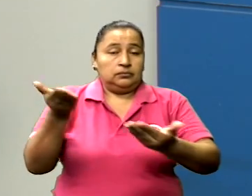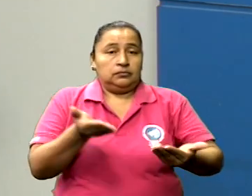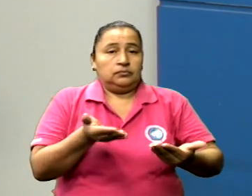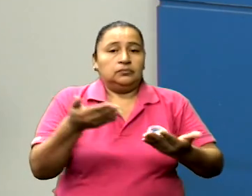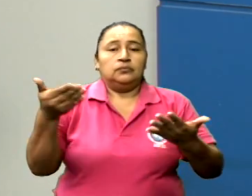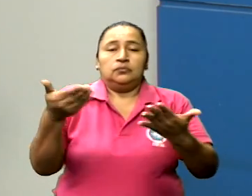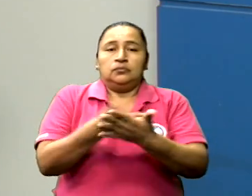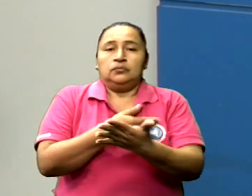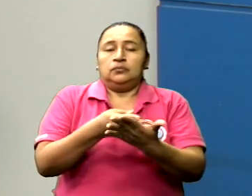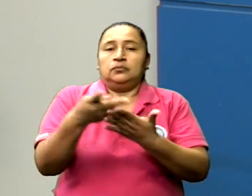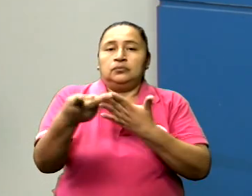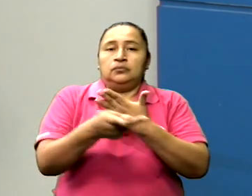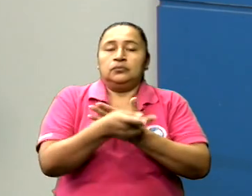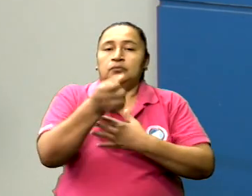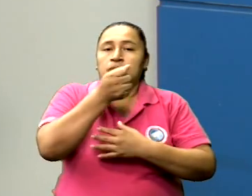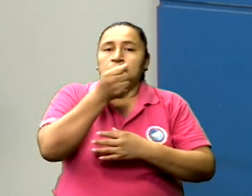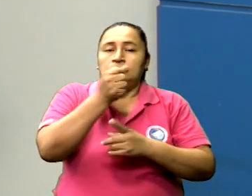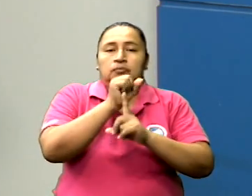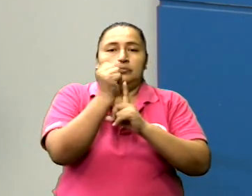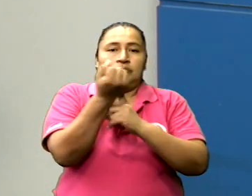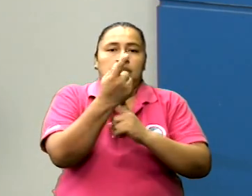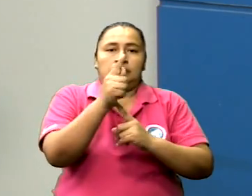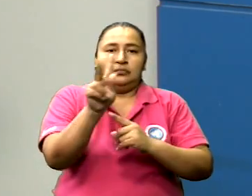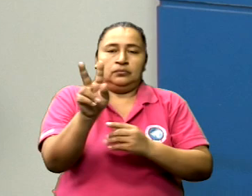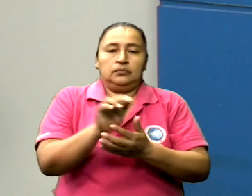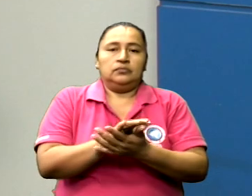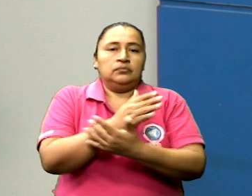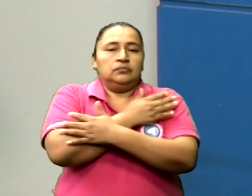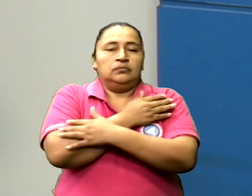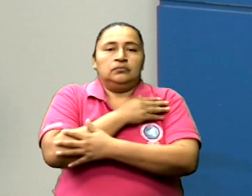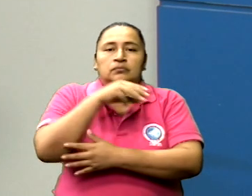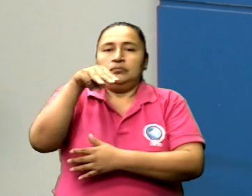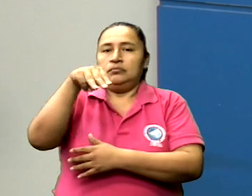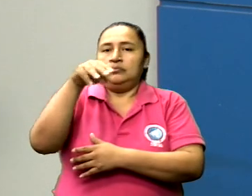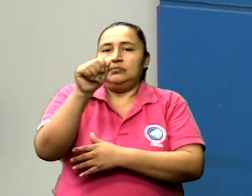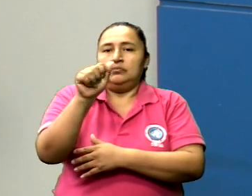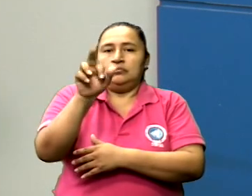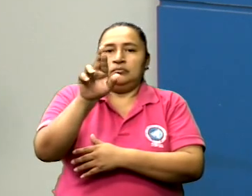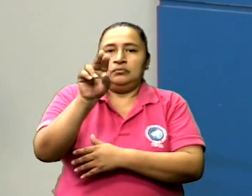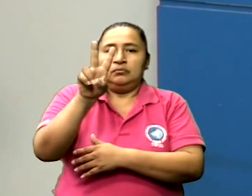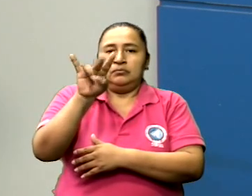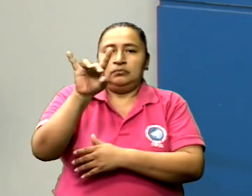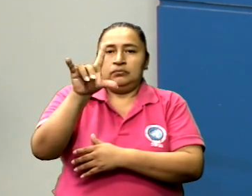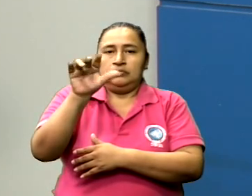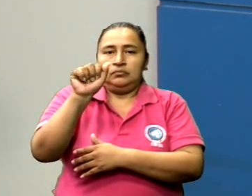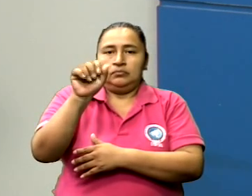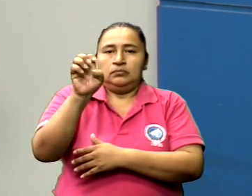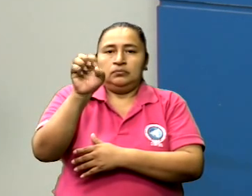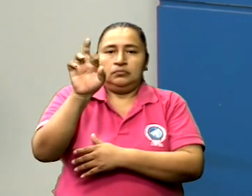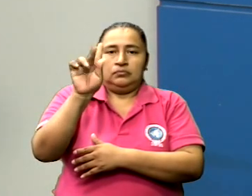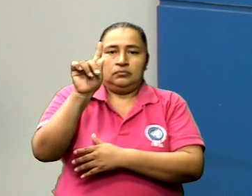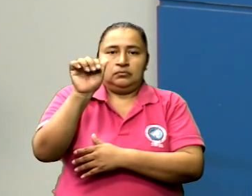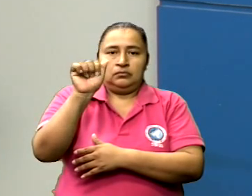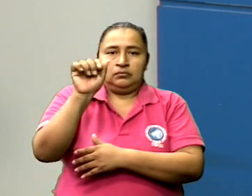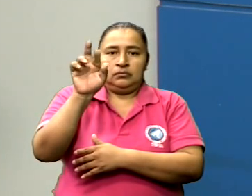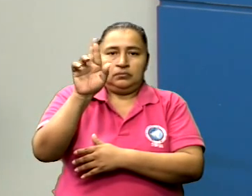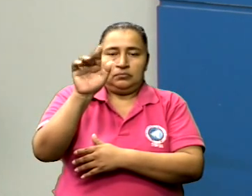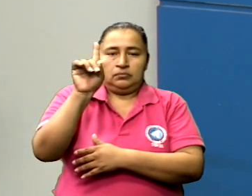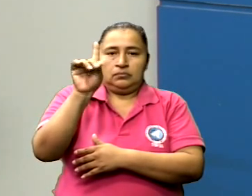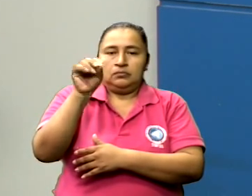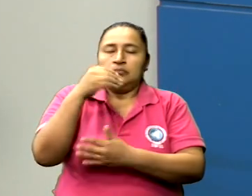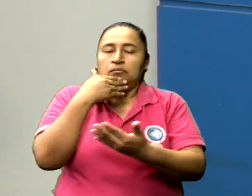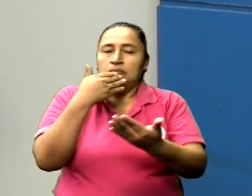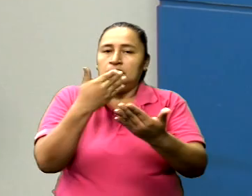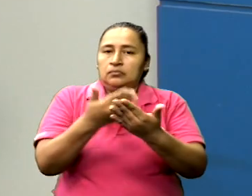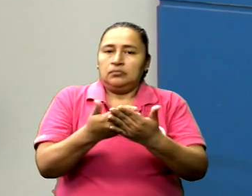Bienvenidos a una nueva edición de Noticias Asamblea TV. Les saluda Marvila Estrada. Agradecemos prefiera informarse con